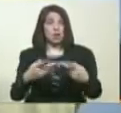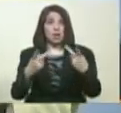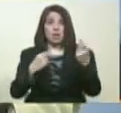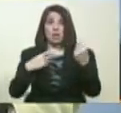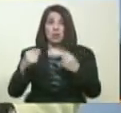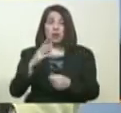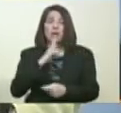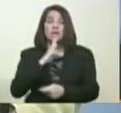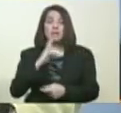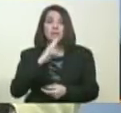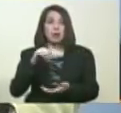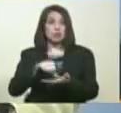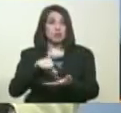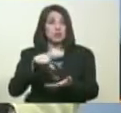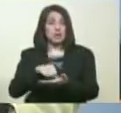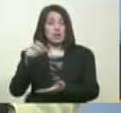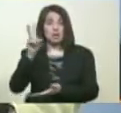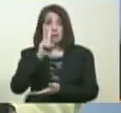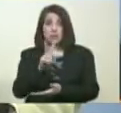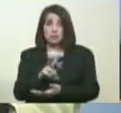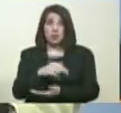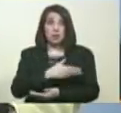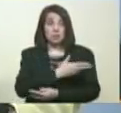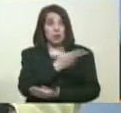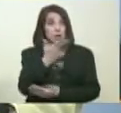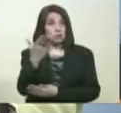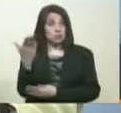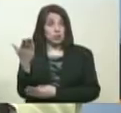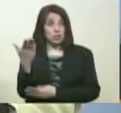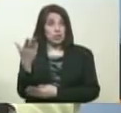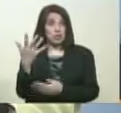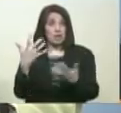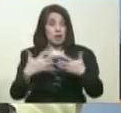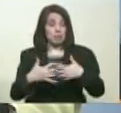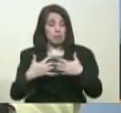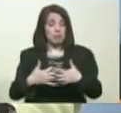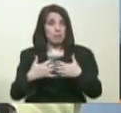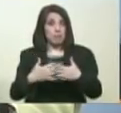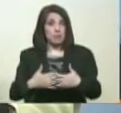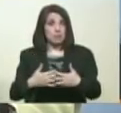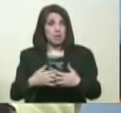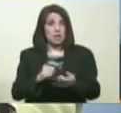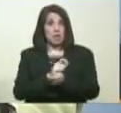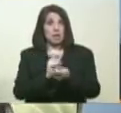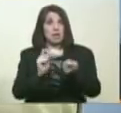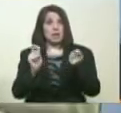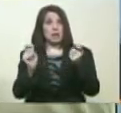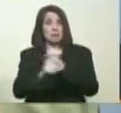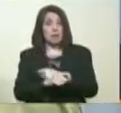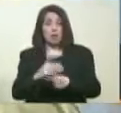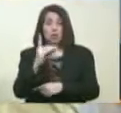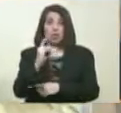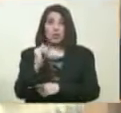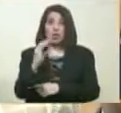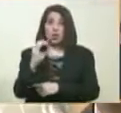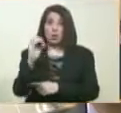Central de Venezuela para que ustedes operen en el mercado cambiario del DICOM.